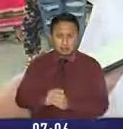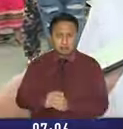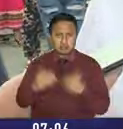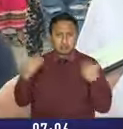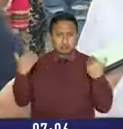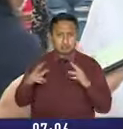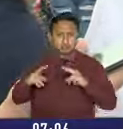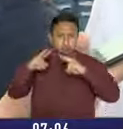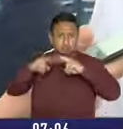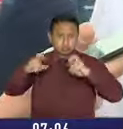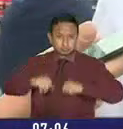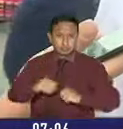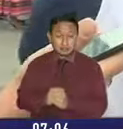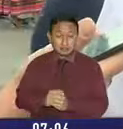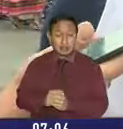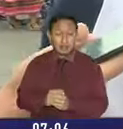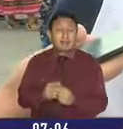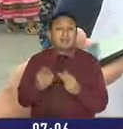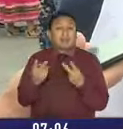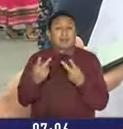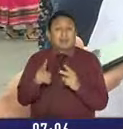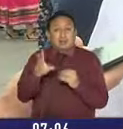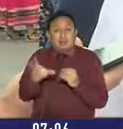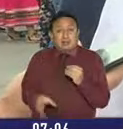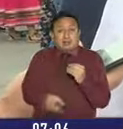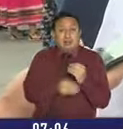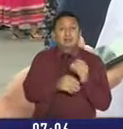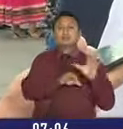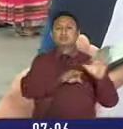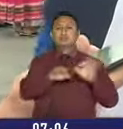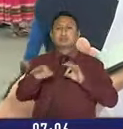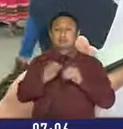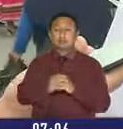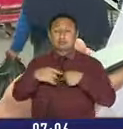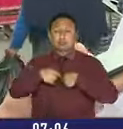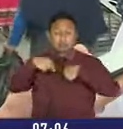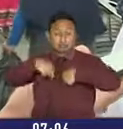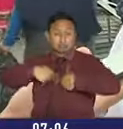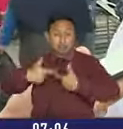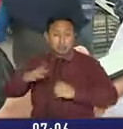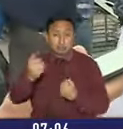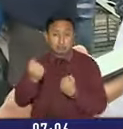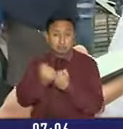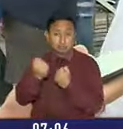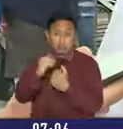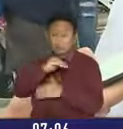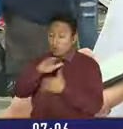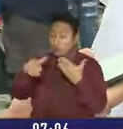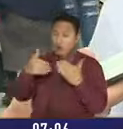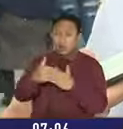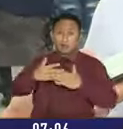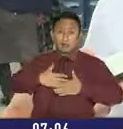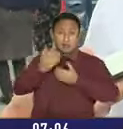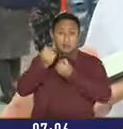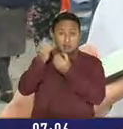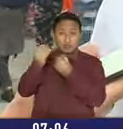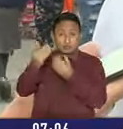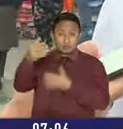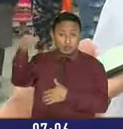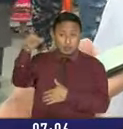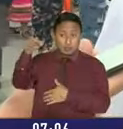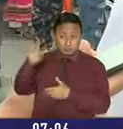hemos señalado que estamos dispuestos a contribuir con toda la información y documentación que nos se requiera, porque creo que es importante